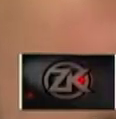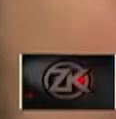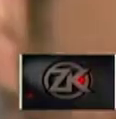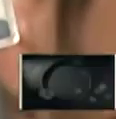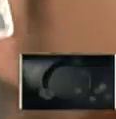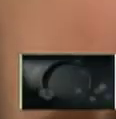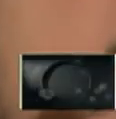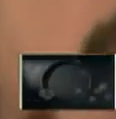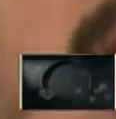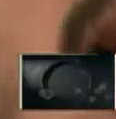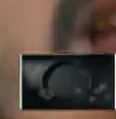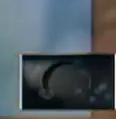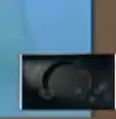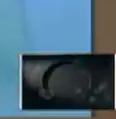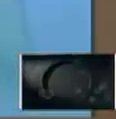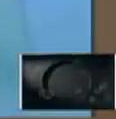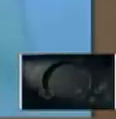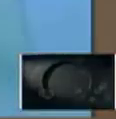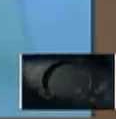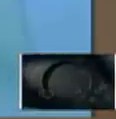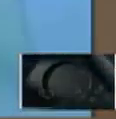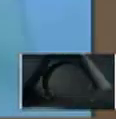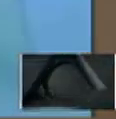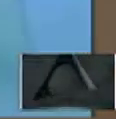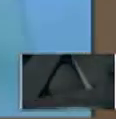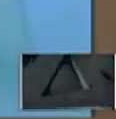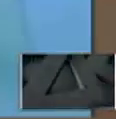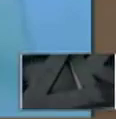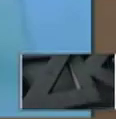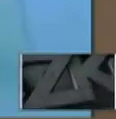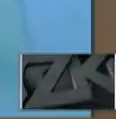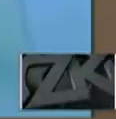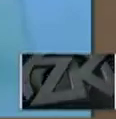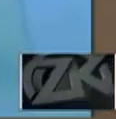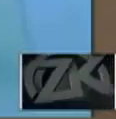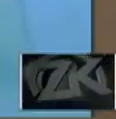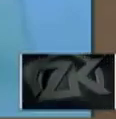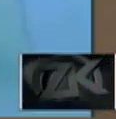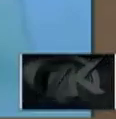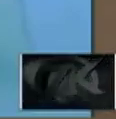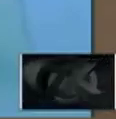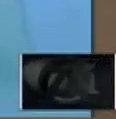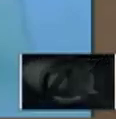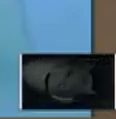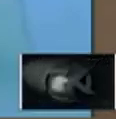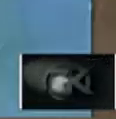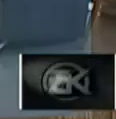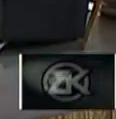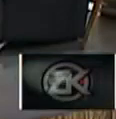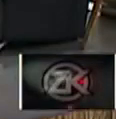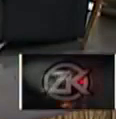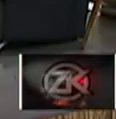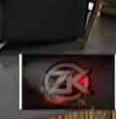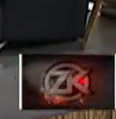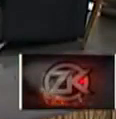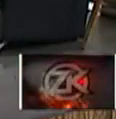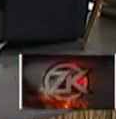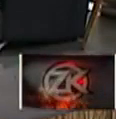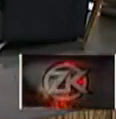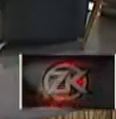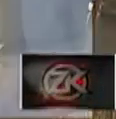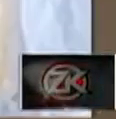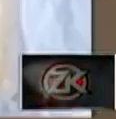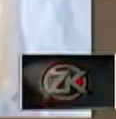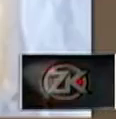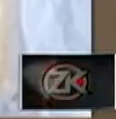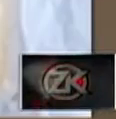tiene, no sé si la puede ponchar ahí director al aire, la otra. Esta es la picada, esa es la actual. La anterior, es la cédula con la firma Dante Rivas, que fue director